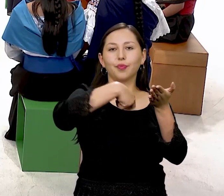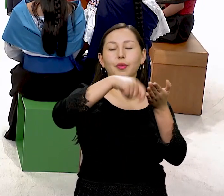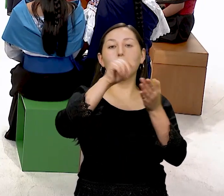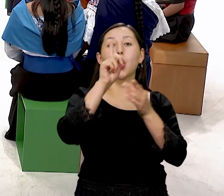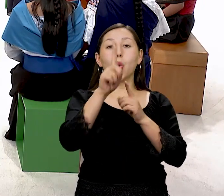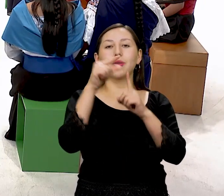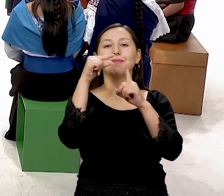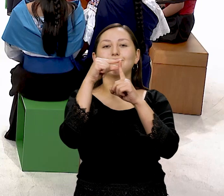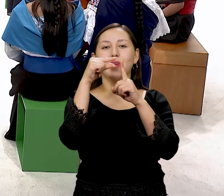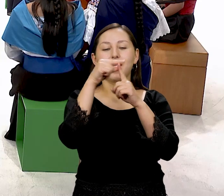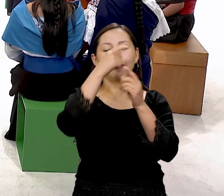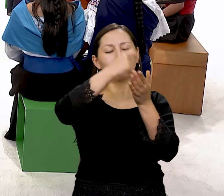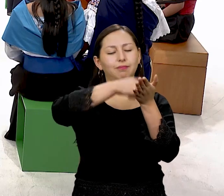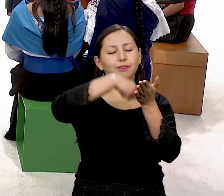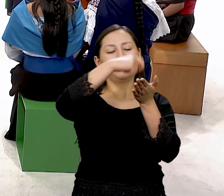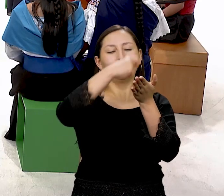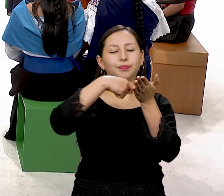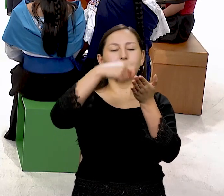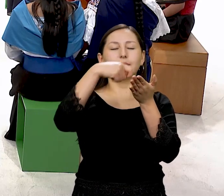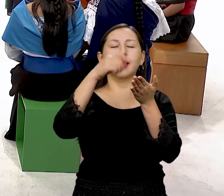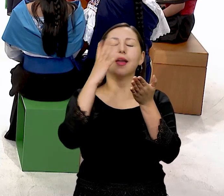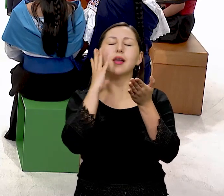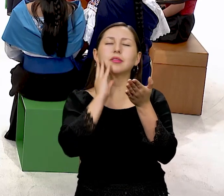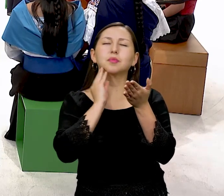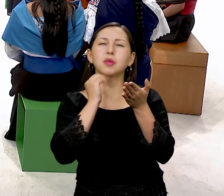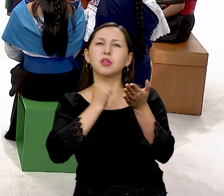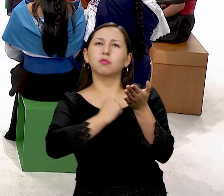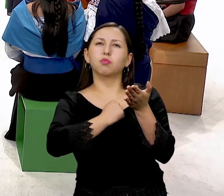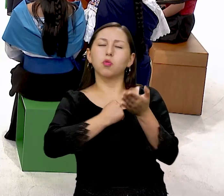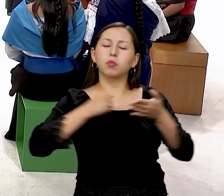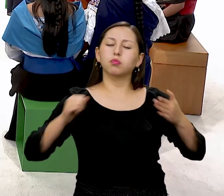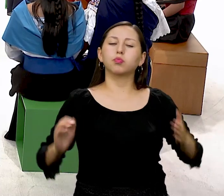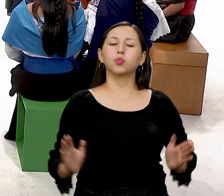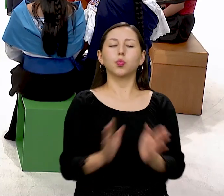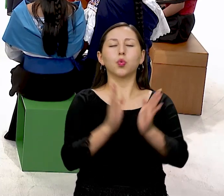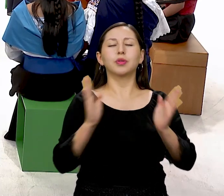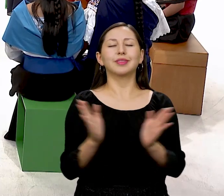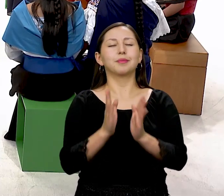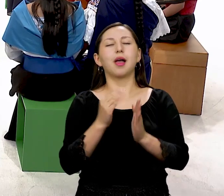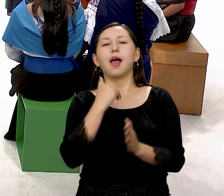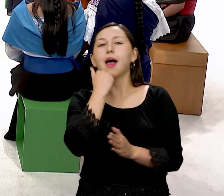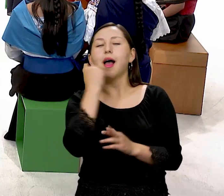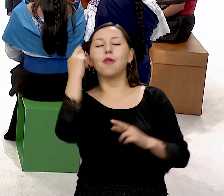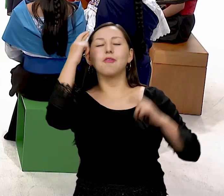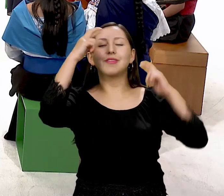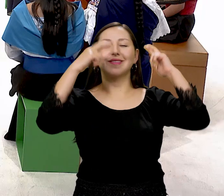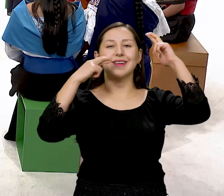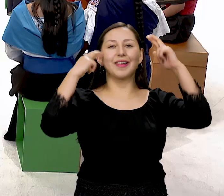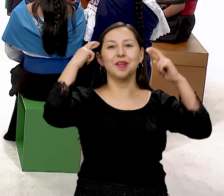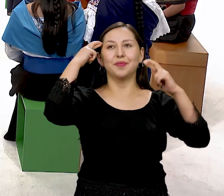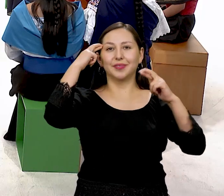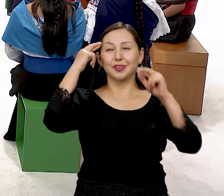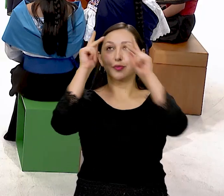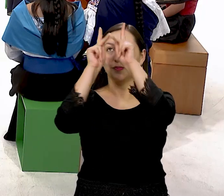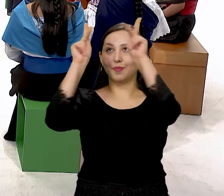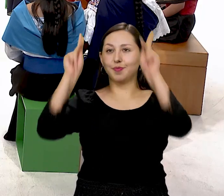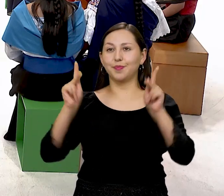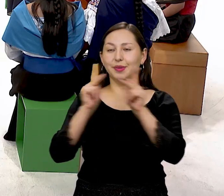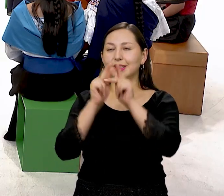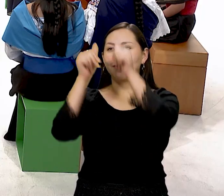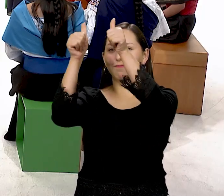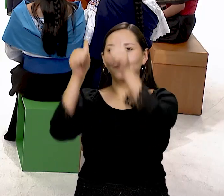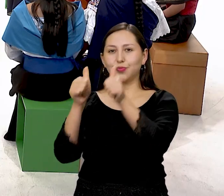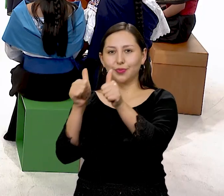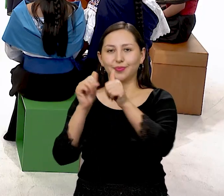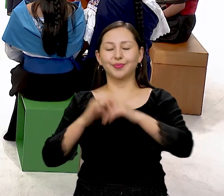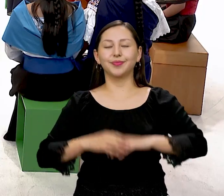el aprendizaje de hoy. A través de tu experiencia, ¿qué nos motiva? ¿Qué aprendemos? Y lo sabremos al final de este